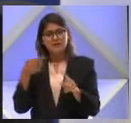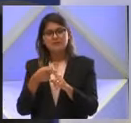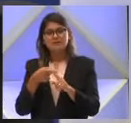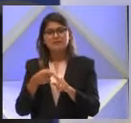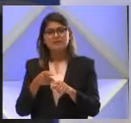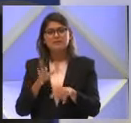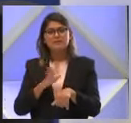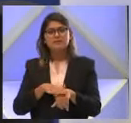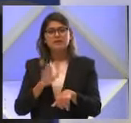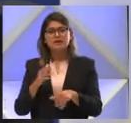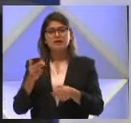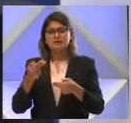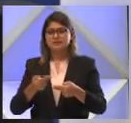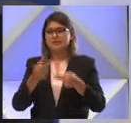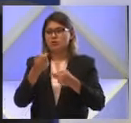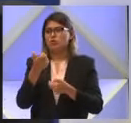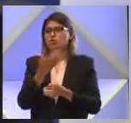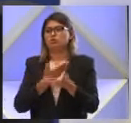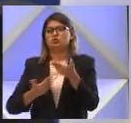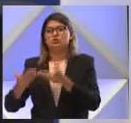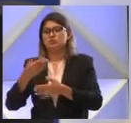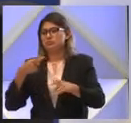seguir haciendo grandes negocios